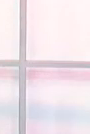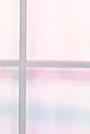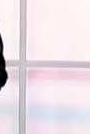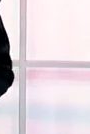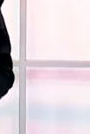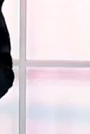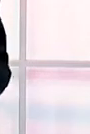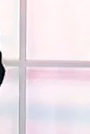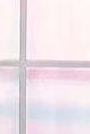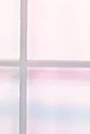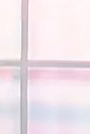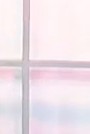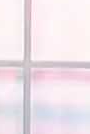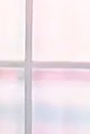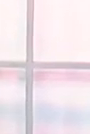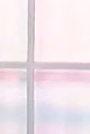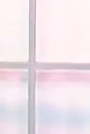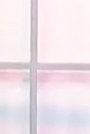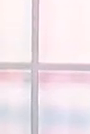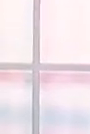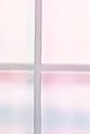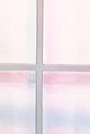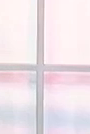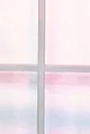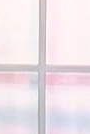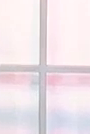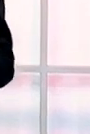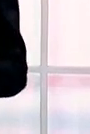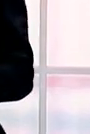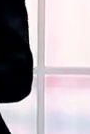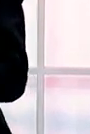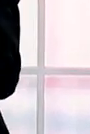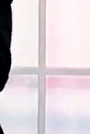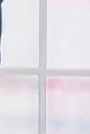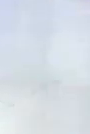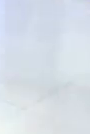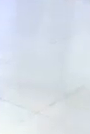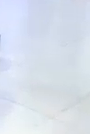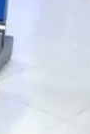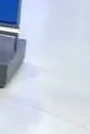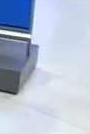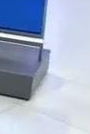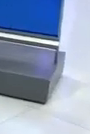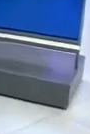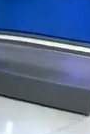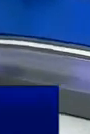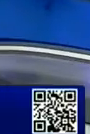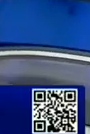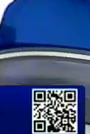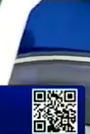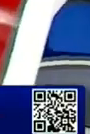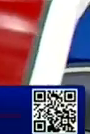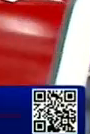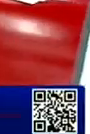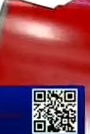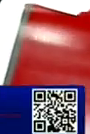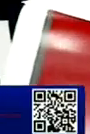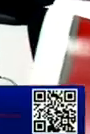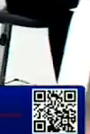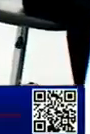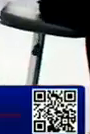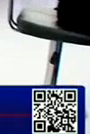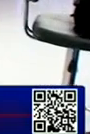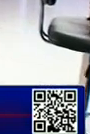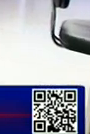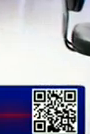Voy a hablarles sobre lo que sucedió con Valentina en este resumen que hemos preparado precisamente sobre las fechas